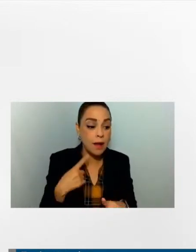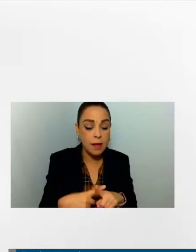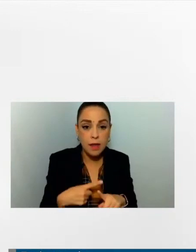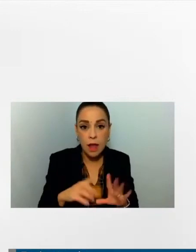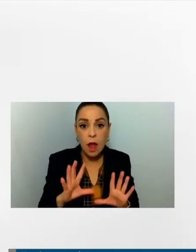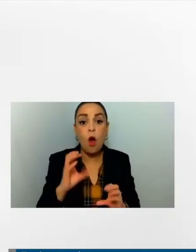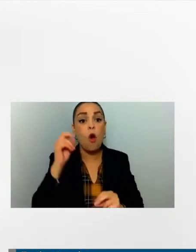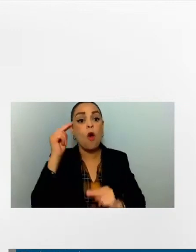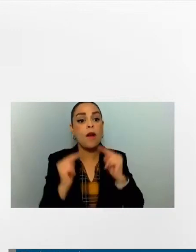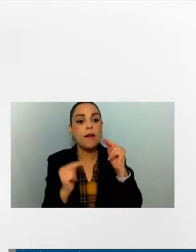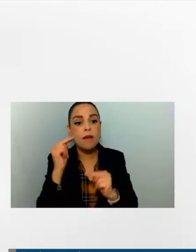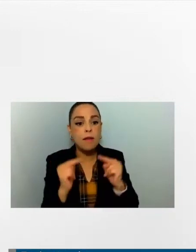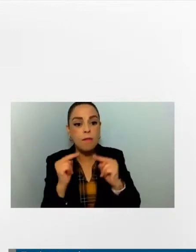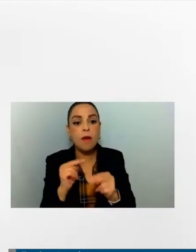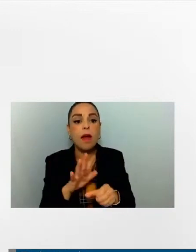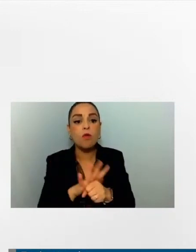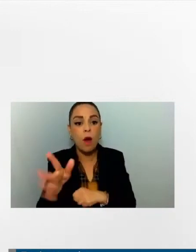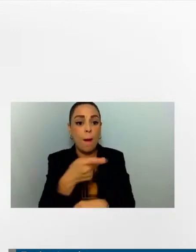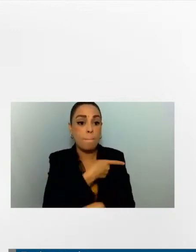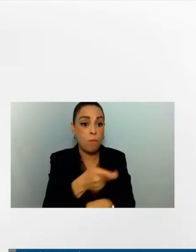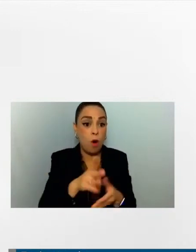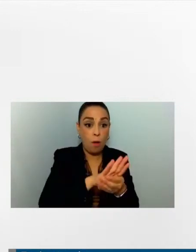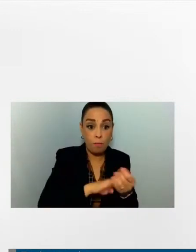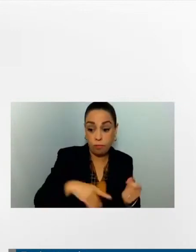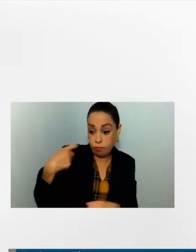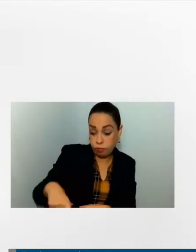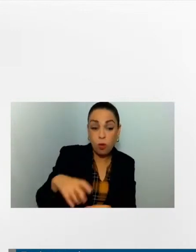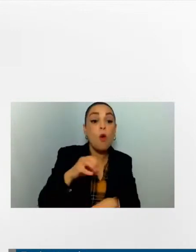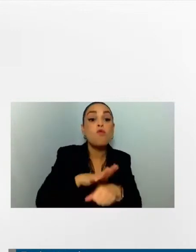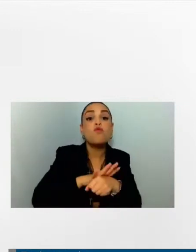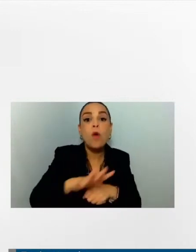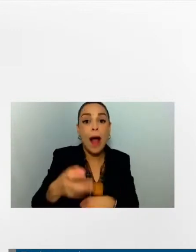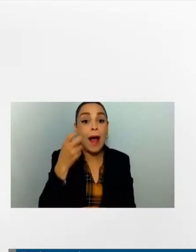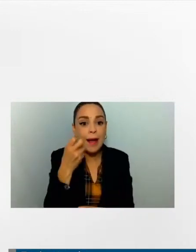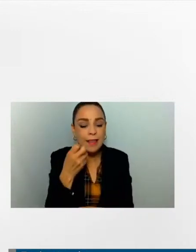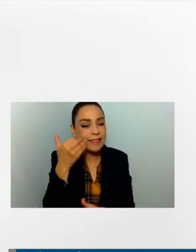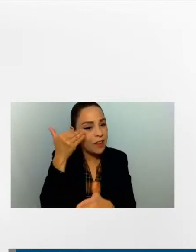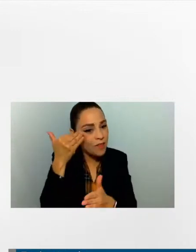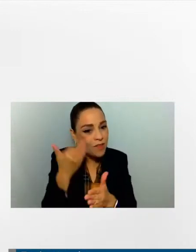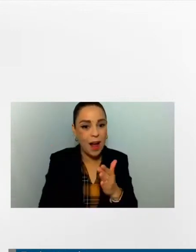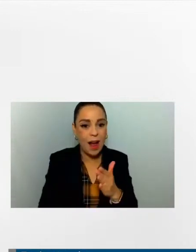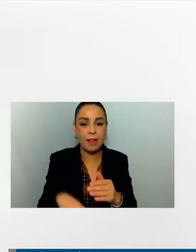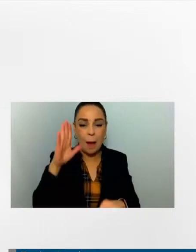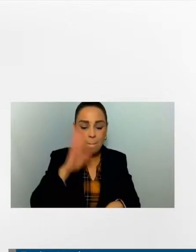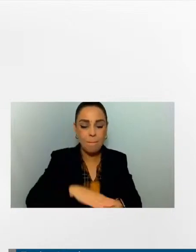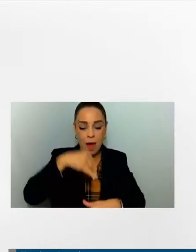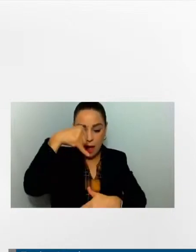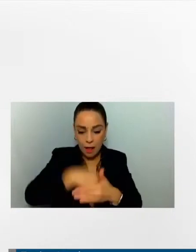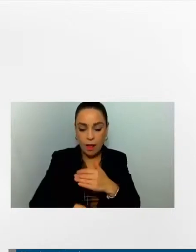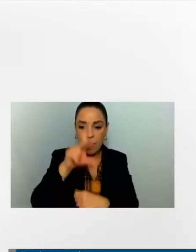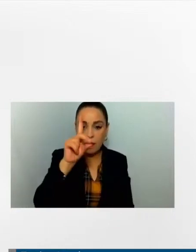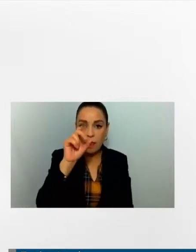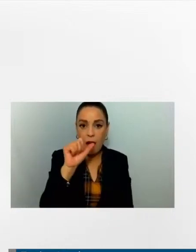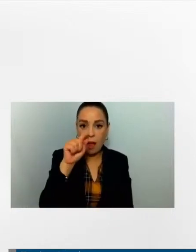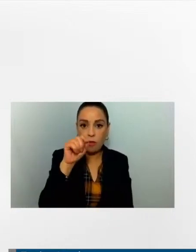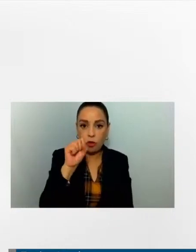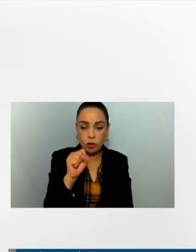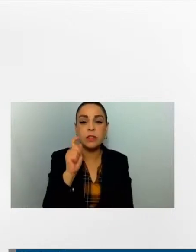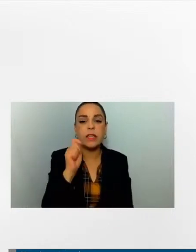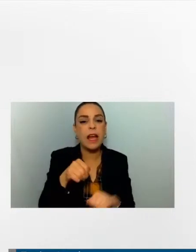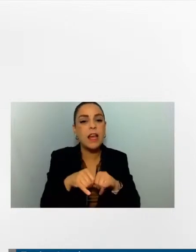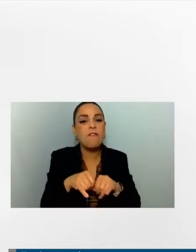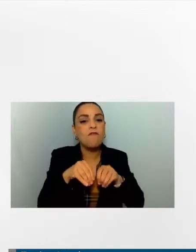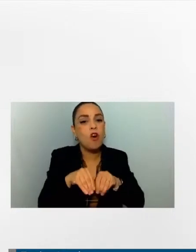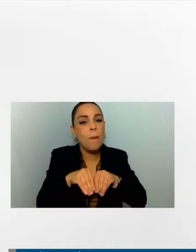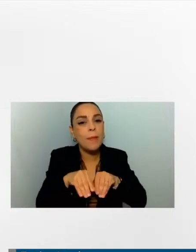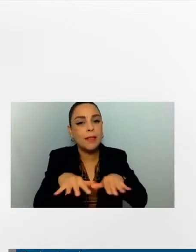o de todas, ¿no? O de cuál más, ¿no? Entonces creo que nos faltan como muchos datos empíricos para entender, pues, el